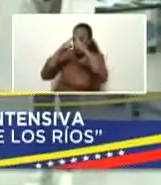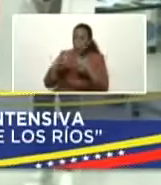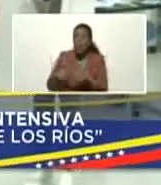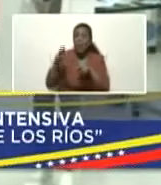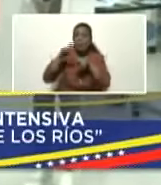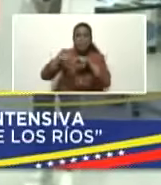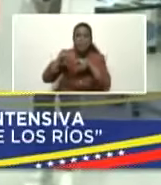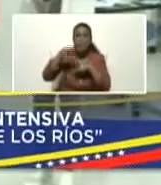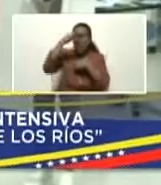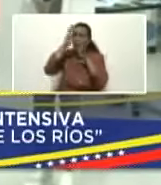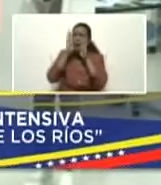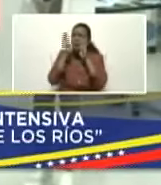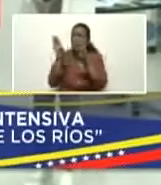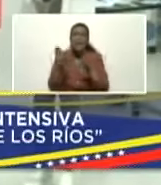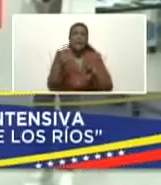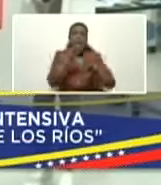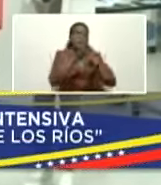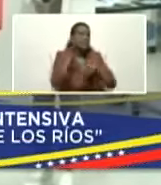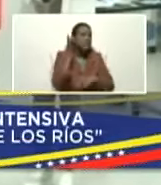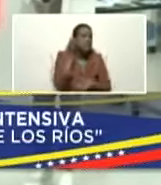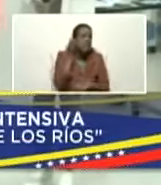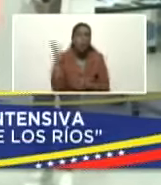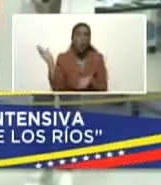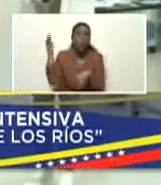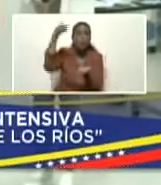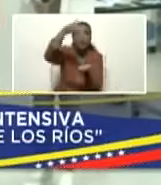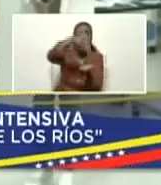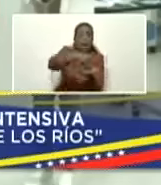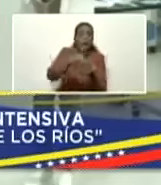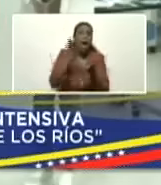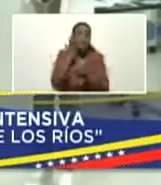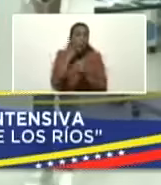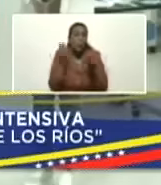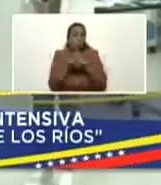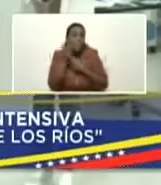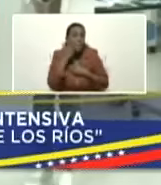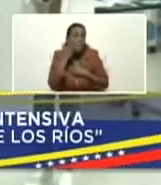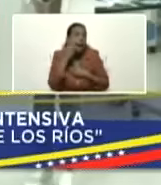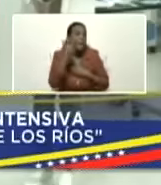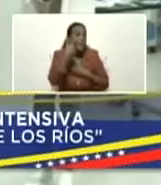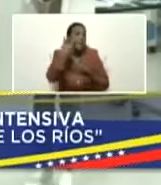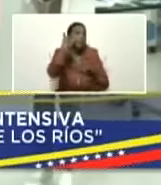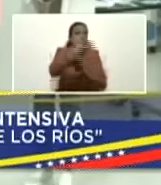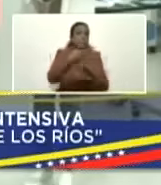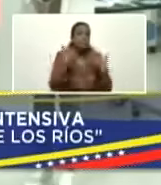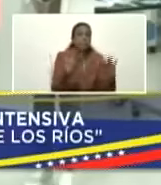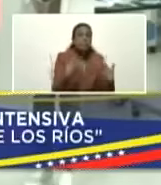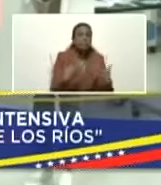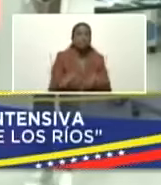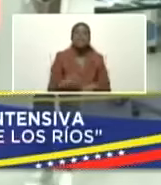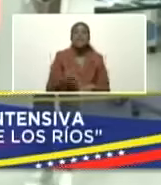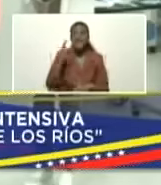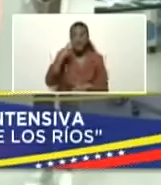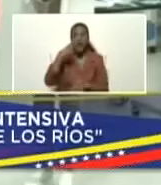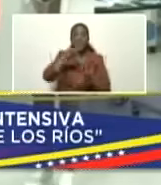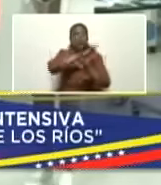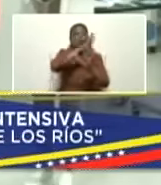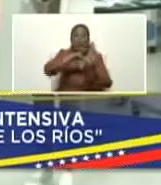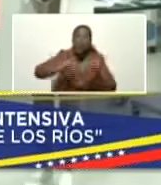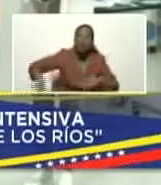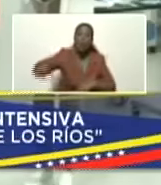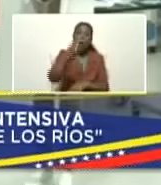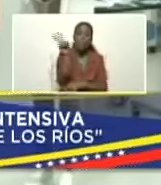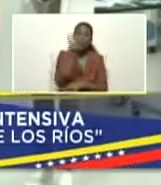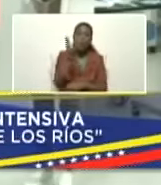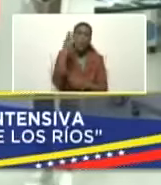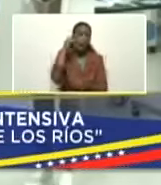nuestros niños, para nuestras niñas que lleguen a este hospital que es de referencia nacional como el JM